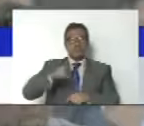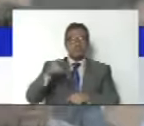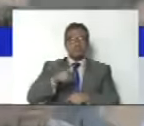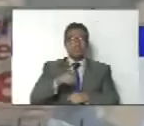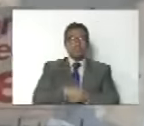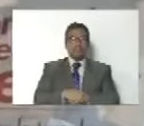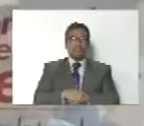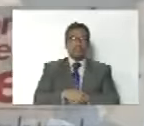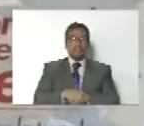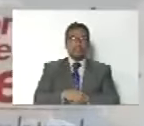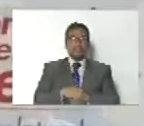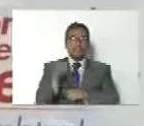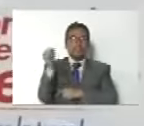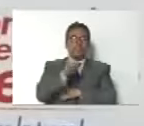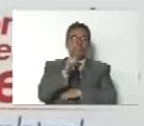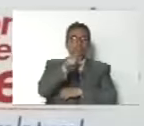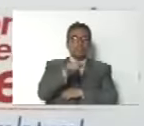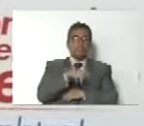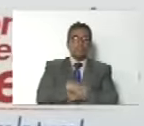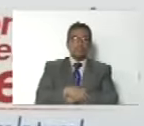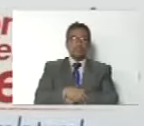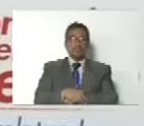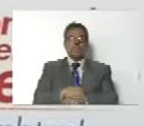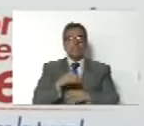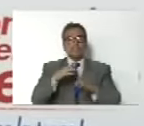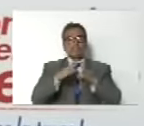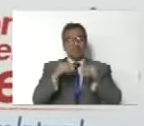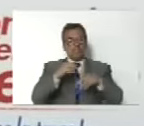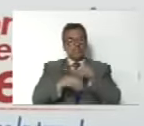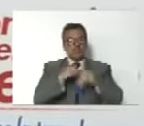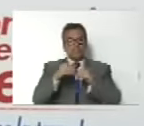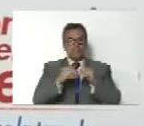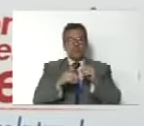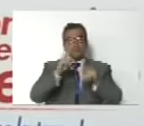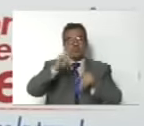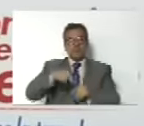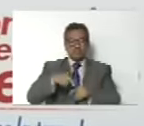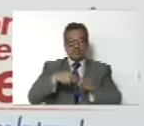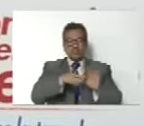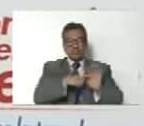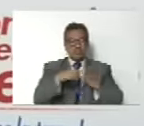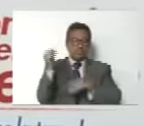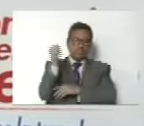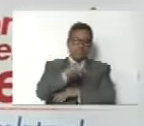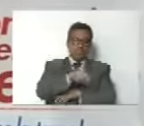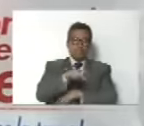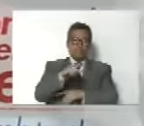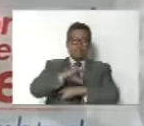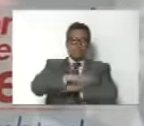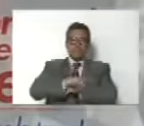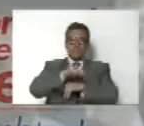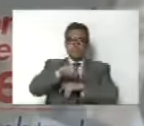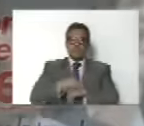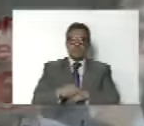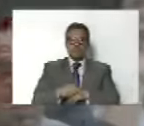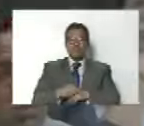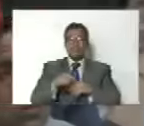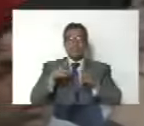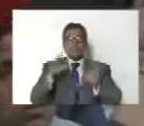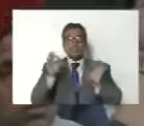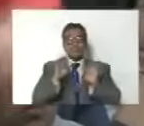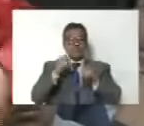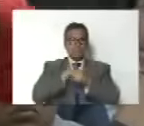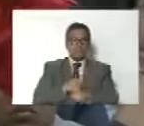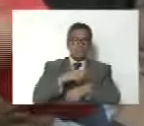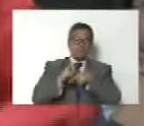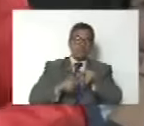necesarias para derrotar las medidas coercitivas, pero también para derrotar la corrupción, la desesperanza que